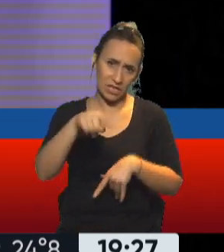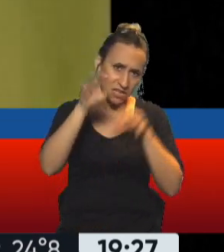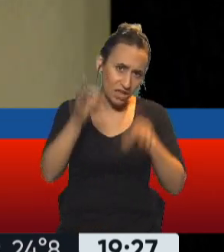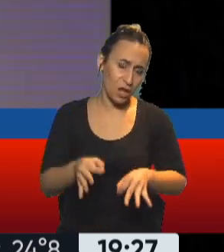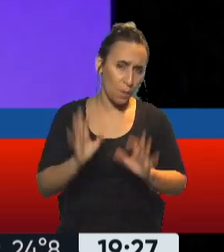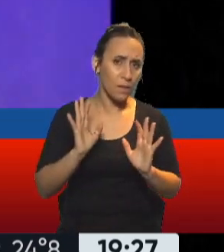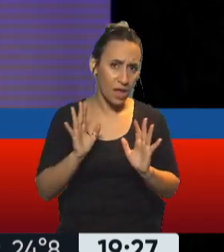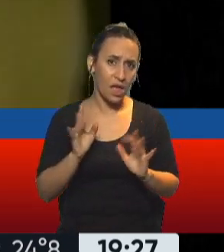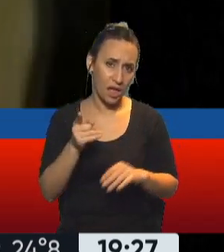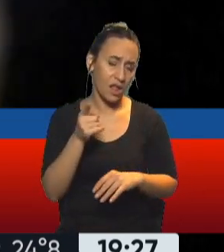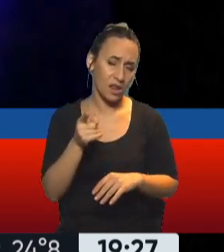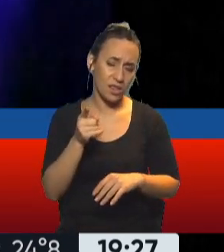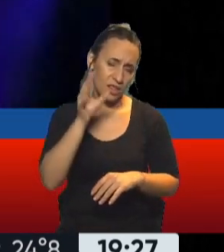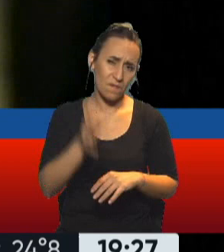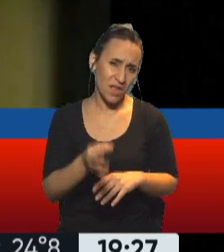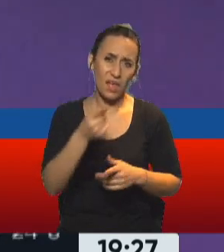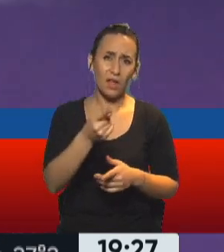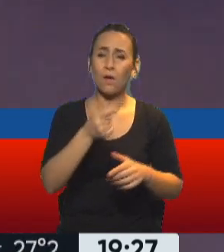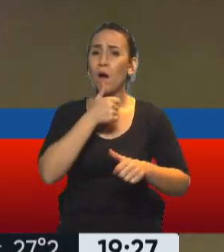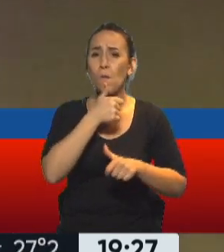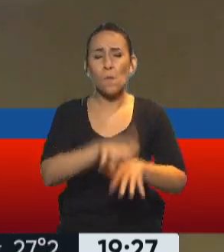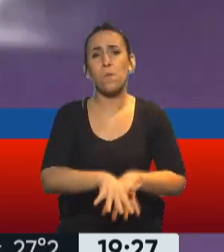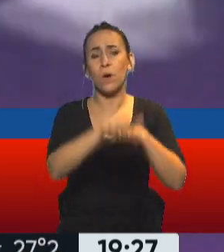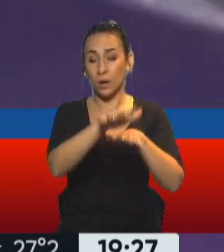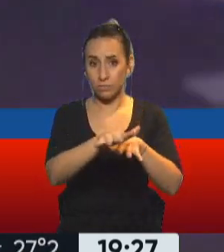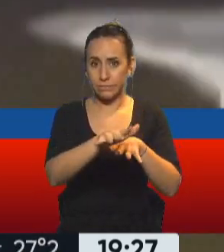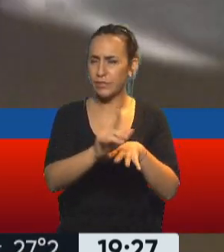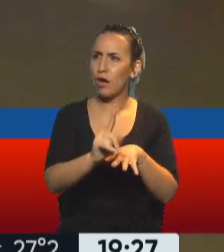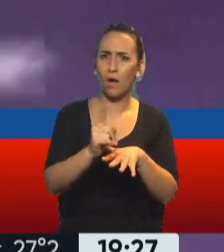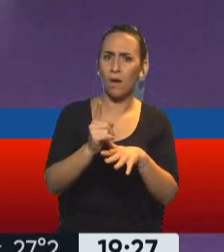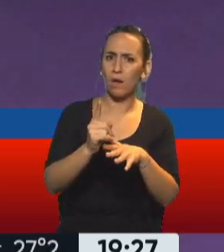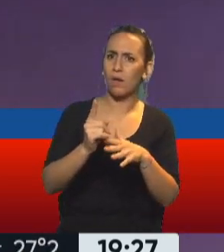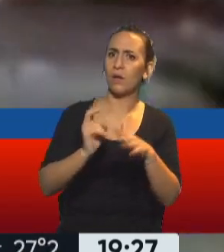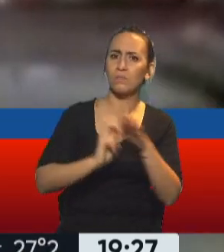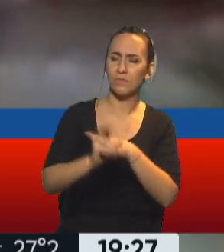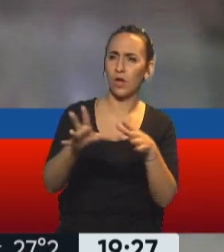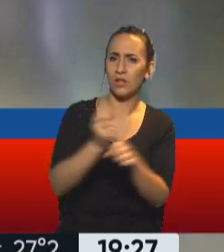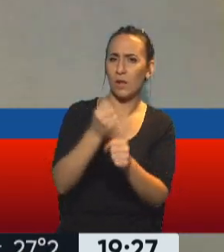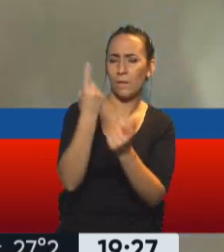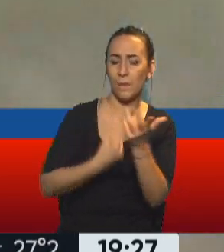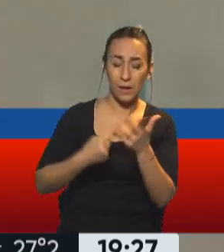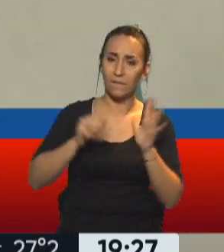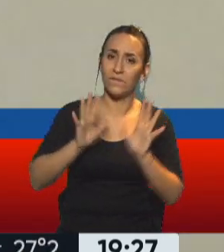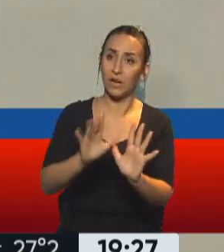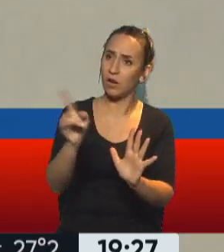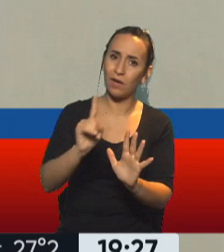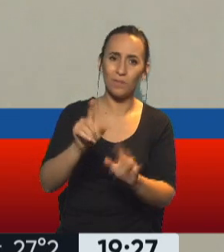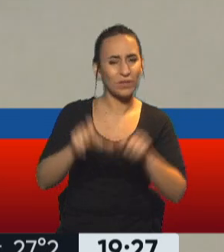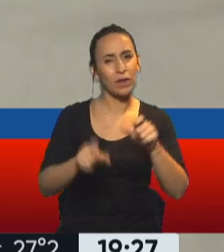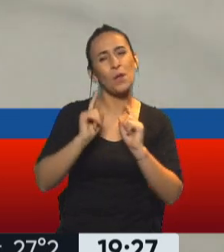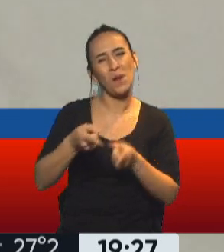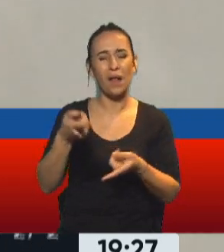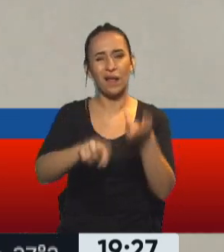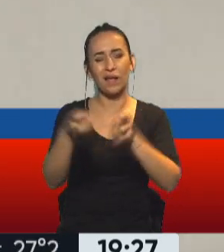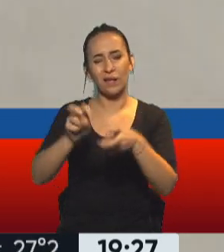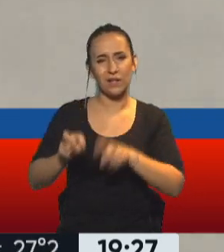habían habido inundaciones, y sin embargo no habían detenido los medios de transporte. Y es la gente que siguió subiendo,